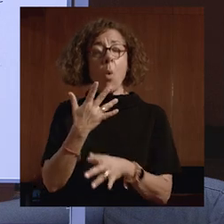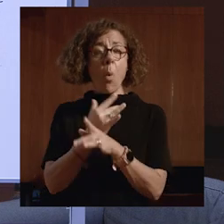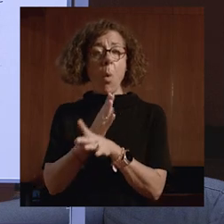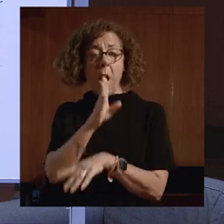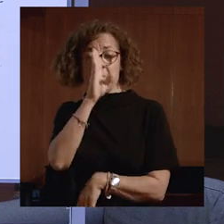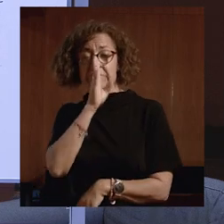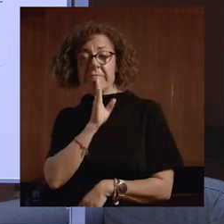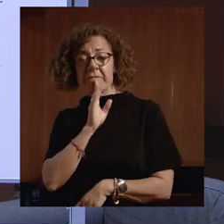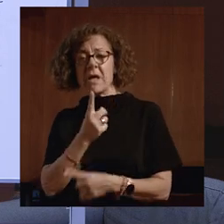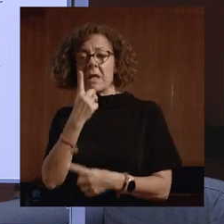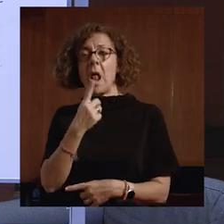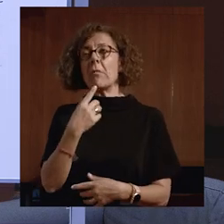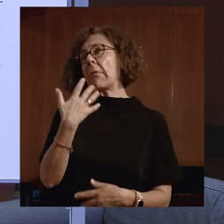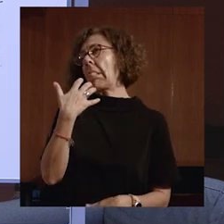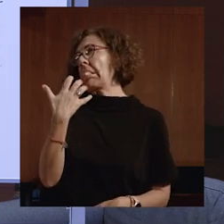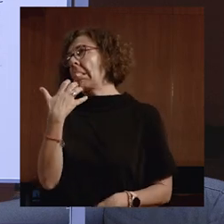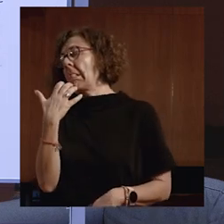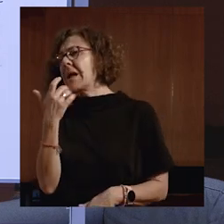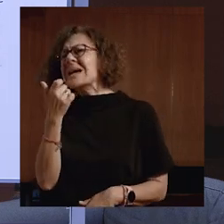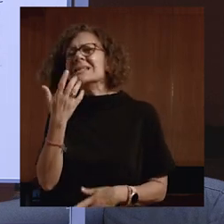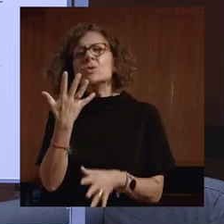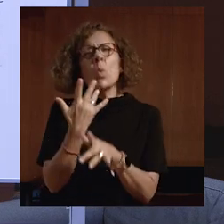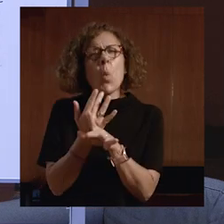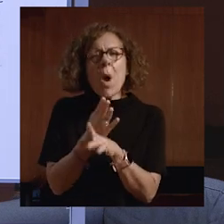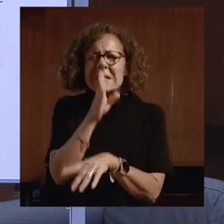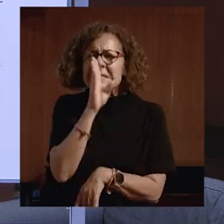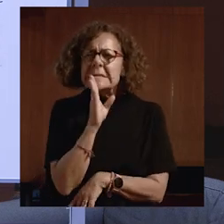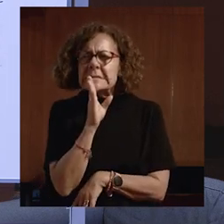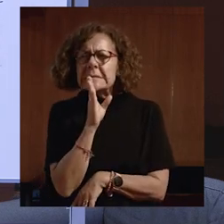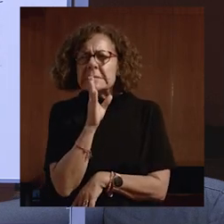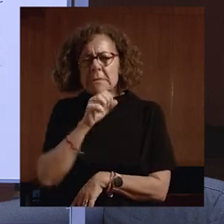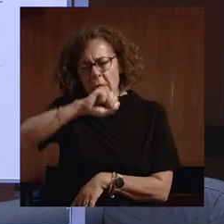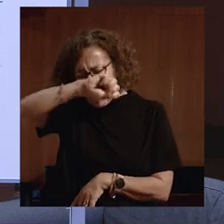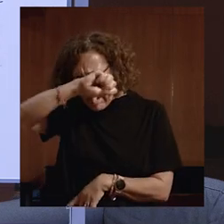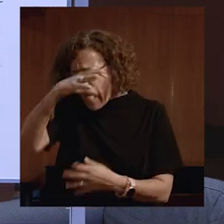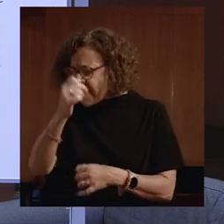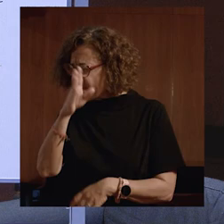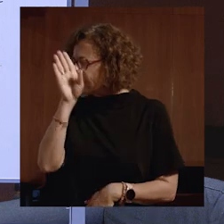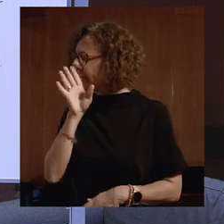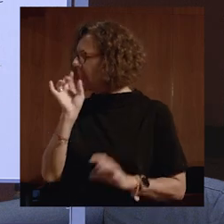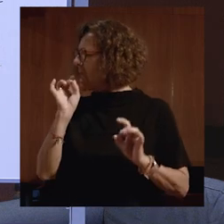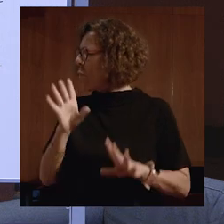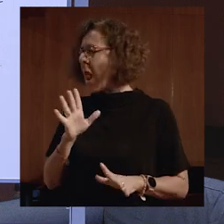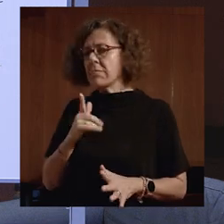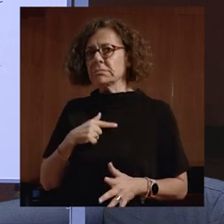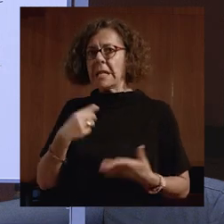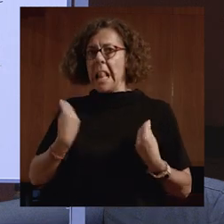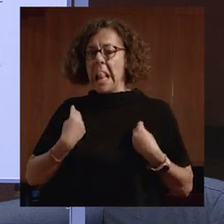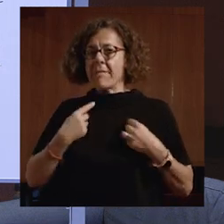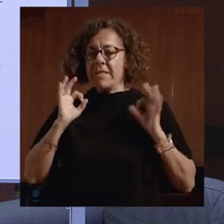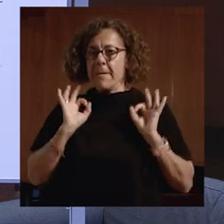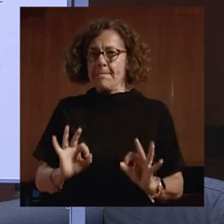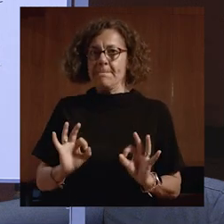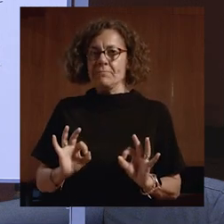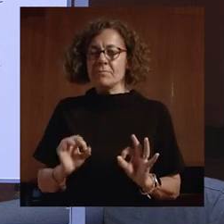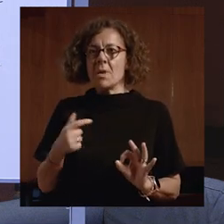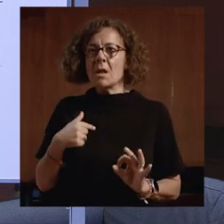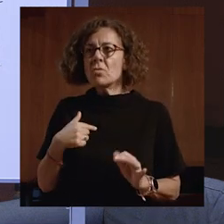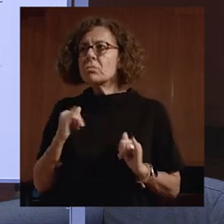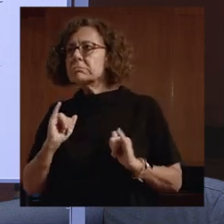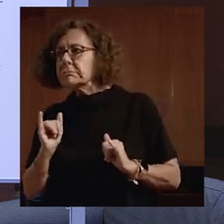alguien que no se lo toma en serio. Si tú juegas al escondite, te va la vida. Y te escondes y corres. Y cuando juegas, bueno, sí, ahora voy y